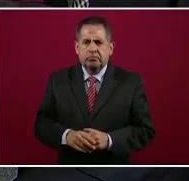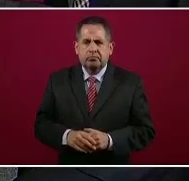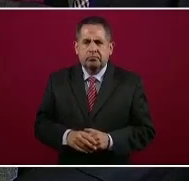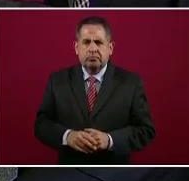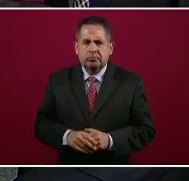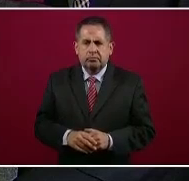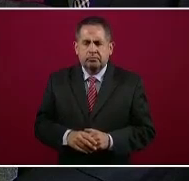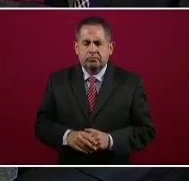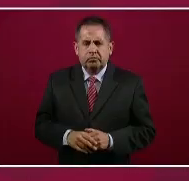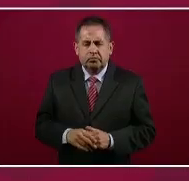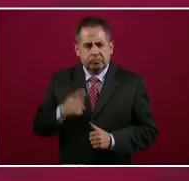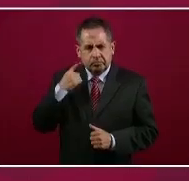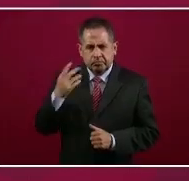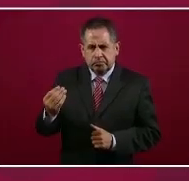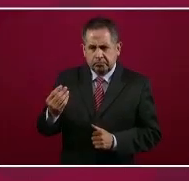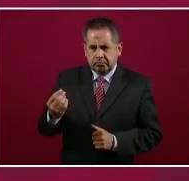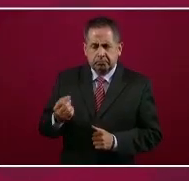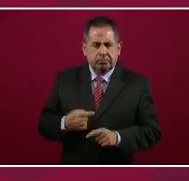no